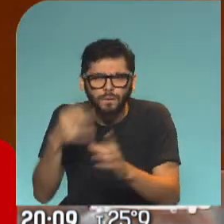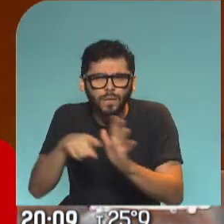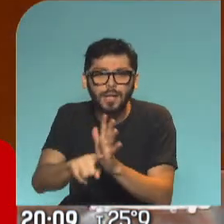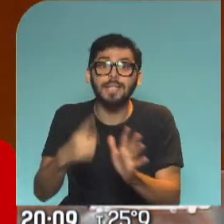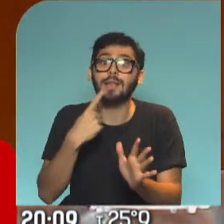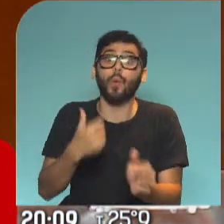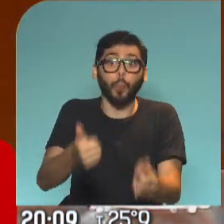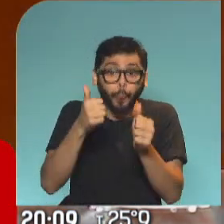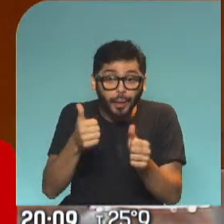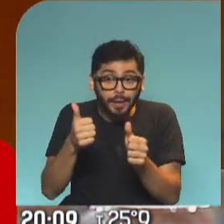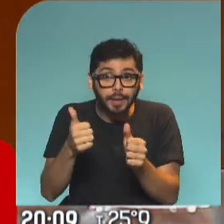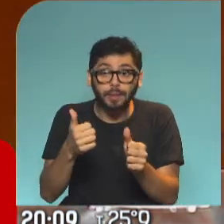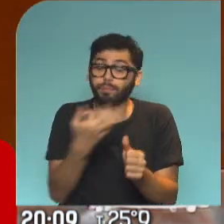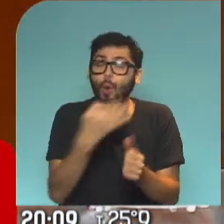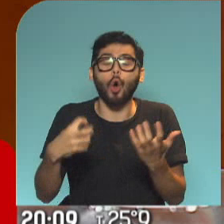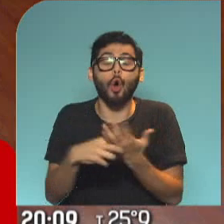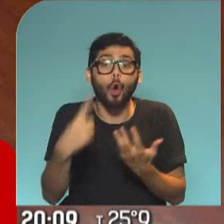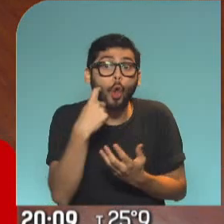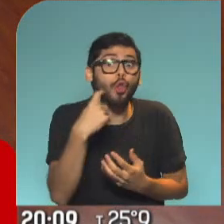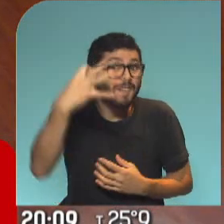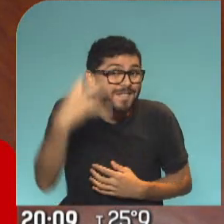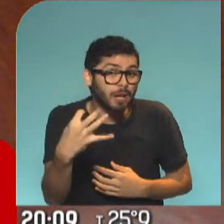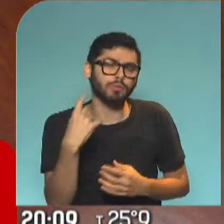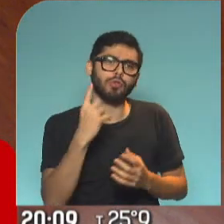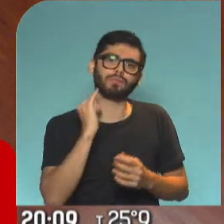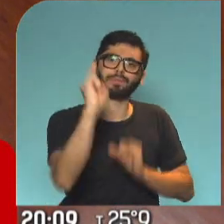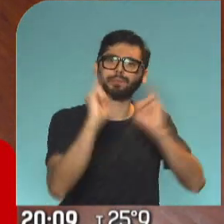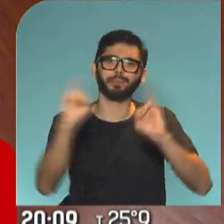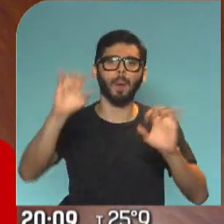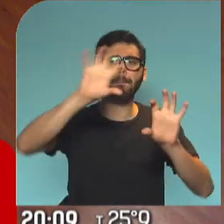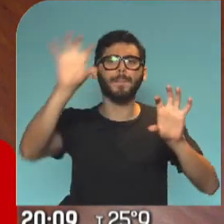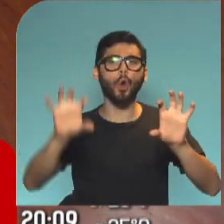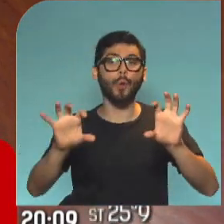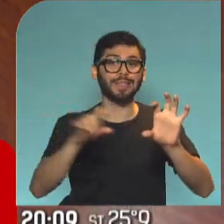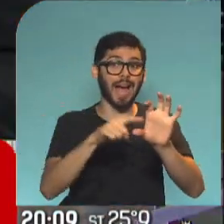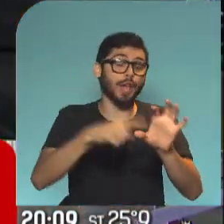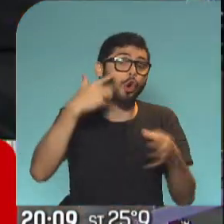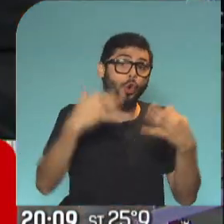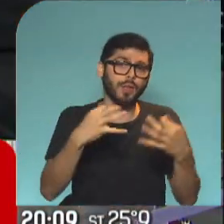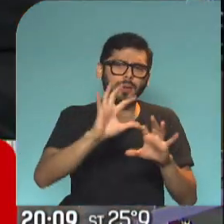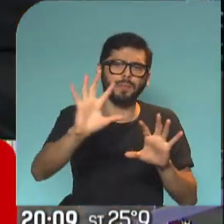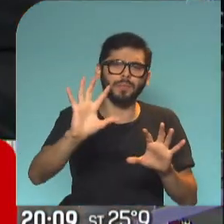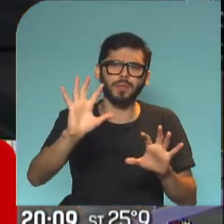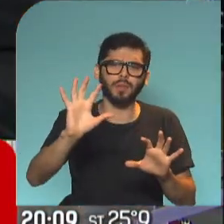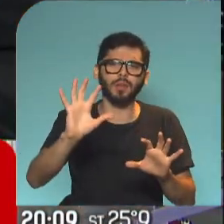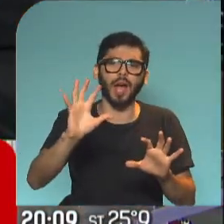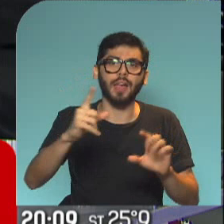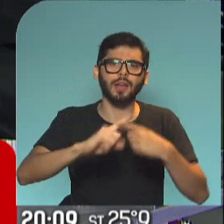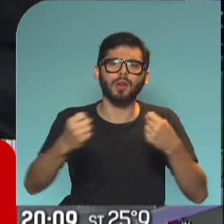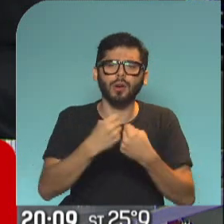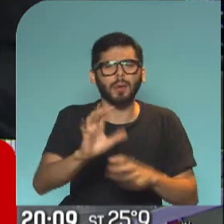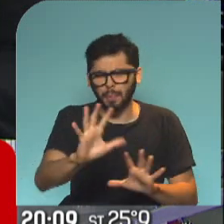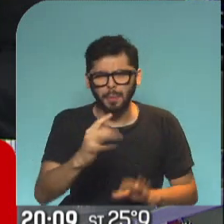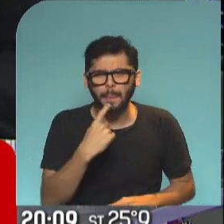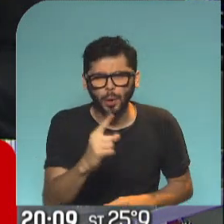ofrecérsela a las provincias para que para que las provincias en la justicia ordinaria que donde sucede en muchos casos su convenio si en esta